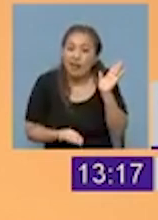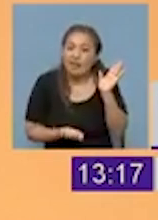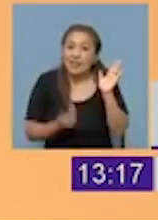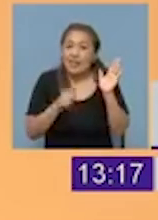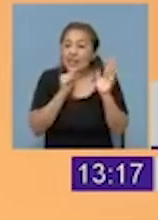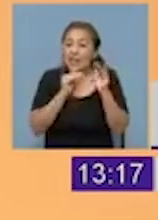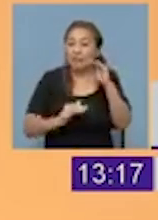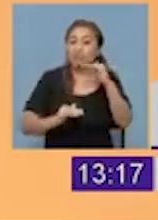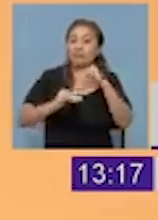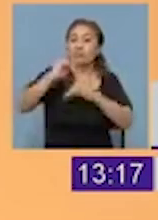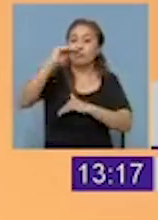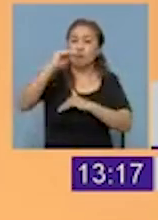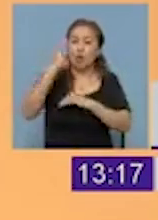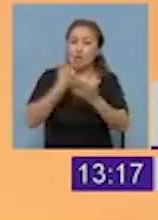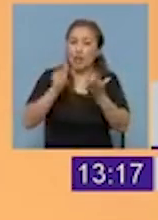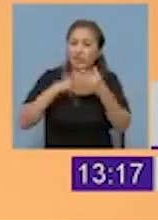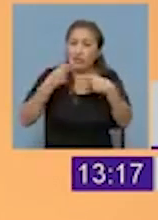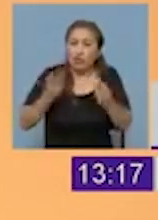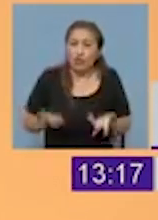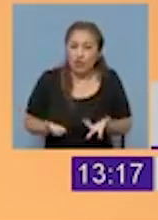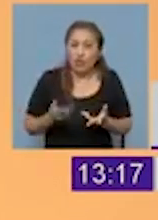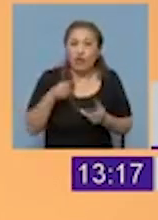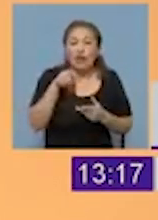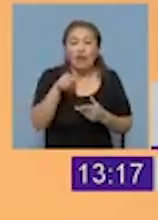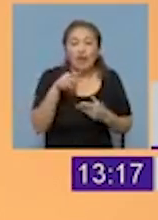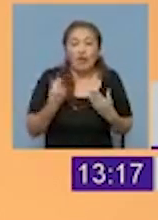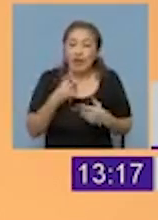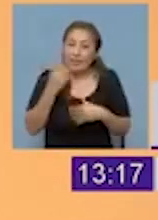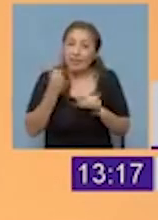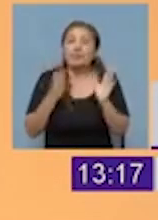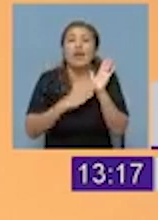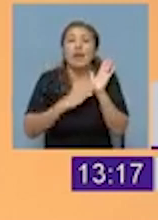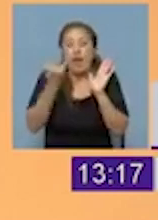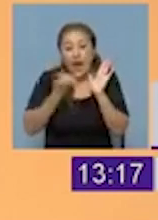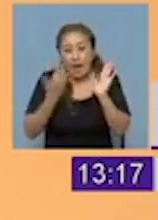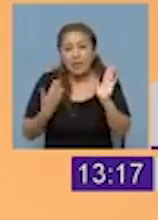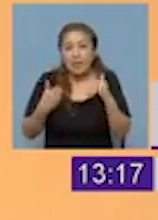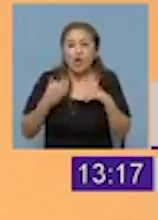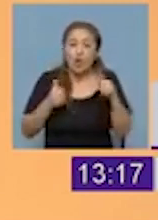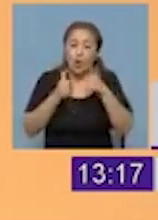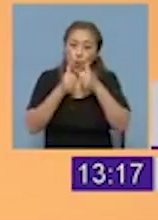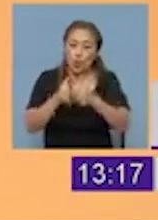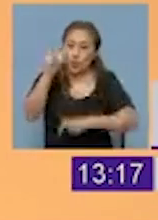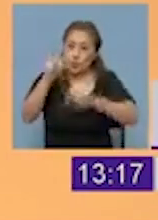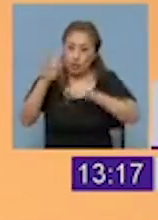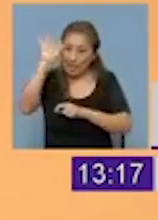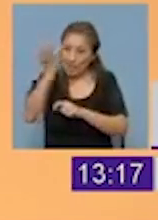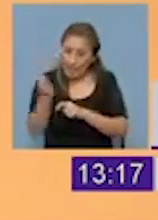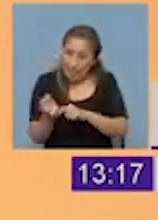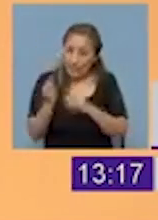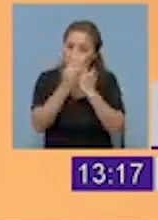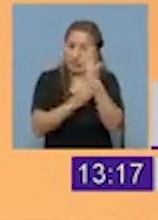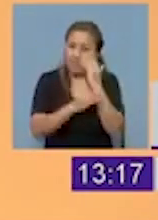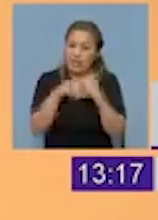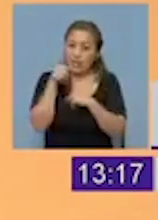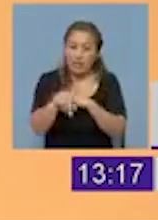inundabilidad en el futuro de estas obras bueno lo hemos garantizado con acompañamiento de técnicos del ministerio pero también